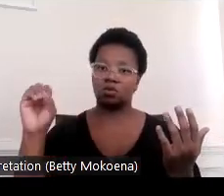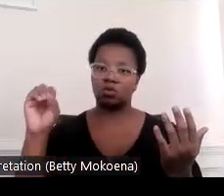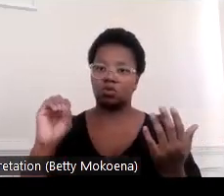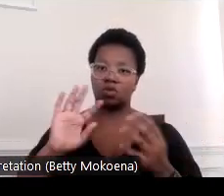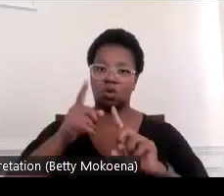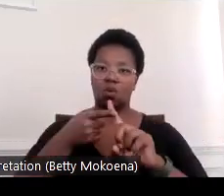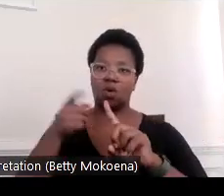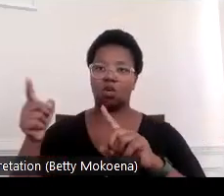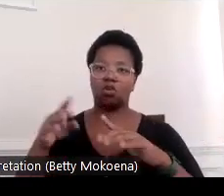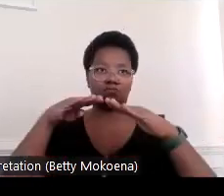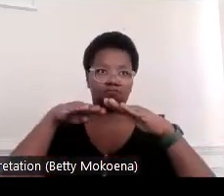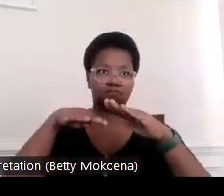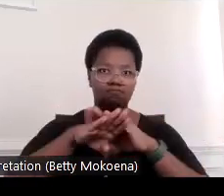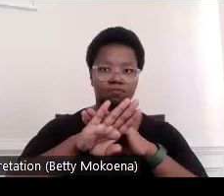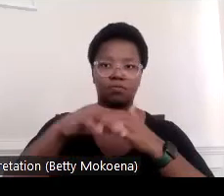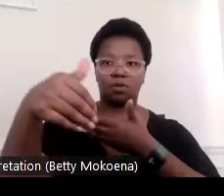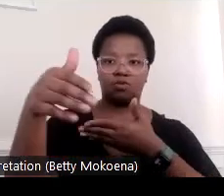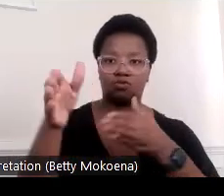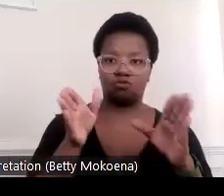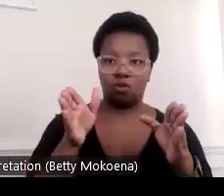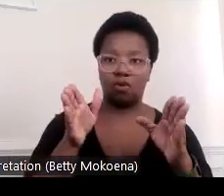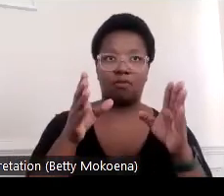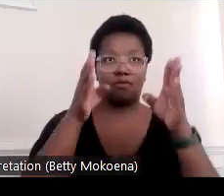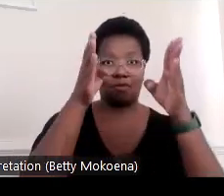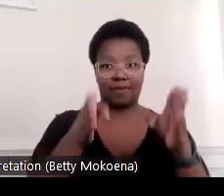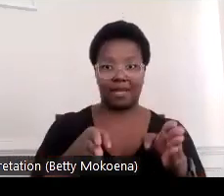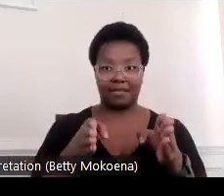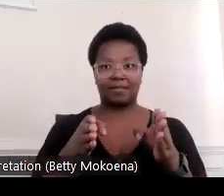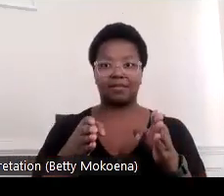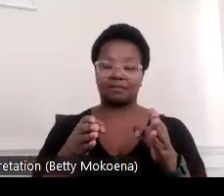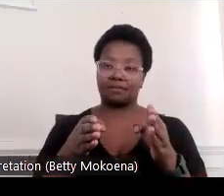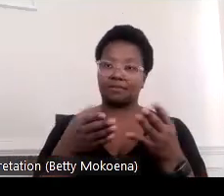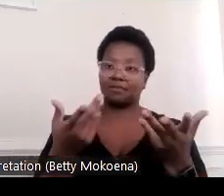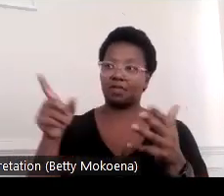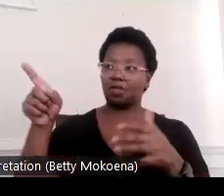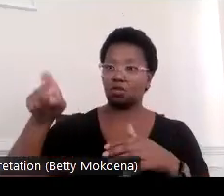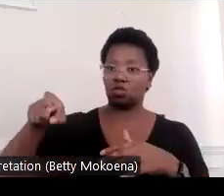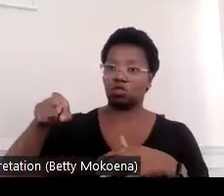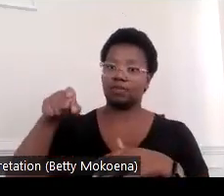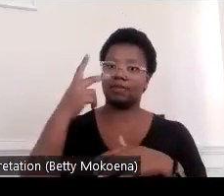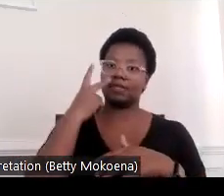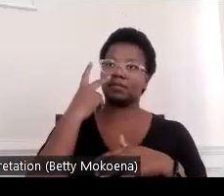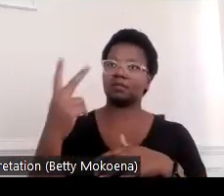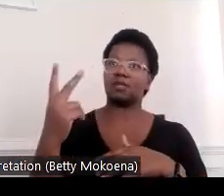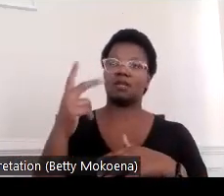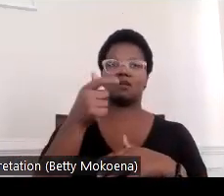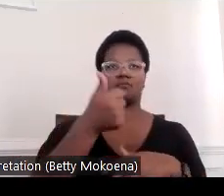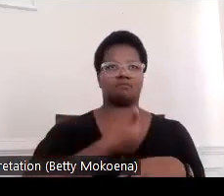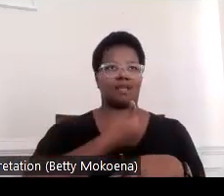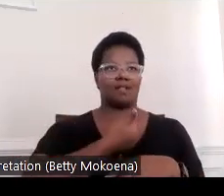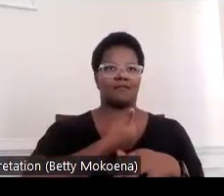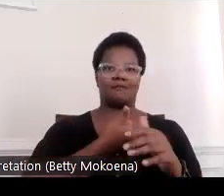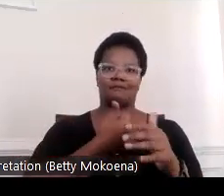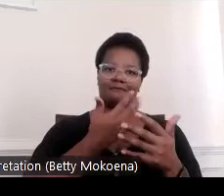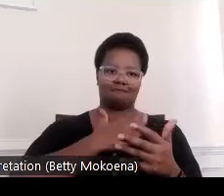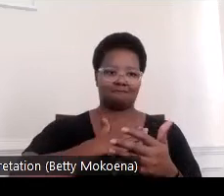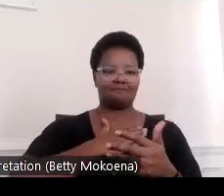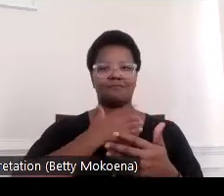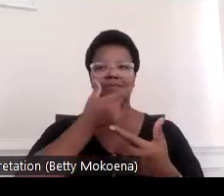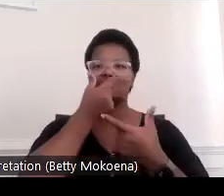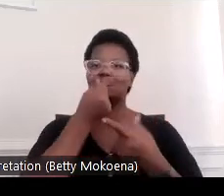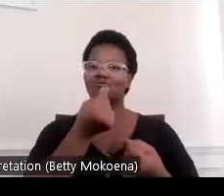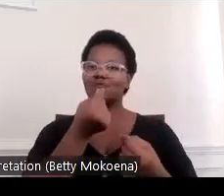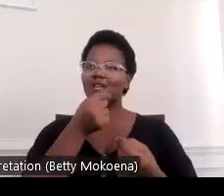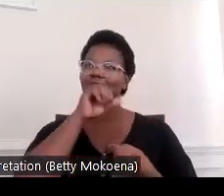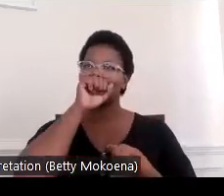cuando uno entra en la sala de de X individuo debería poder ver una reflexión de